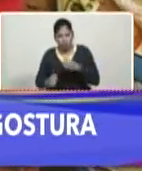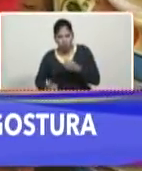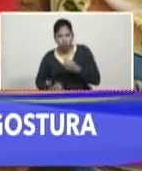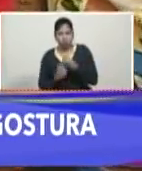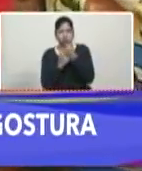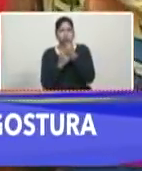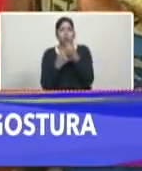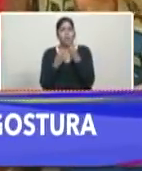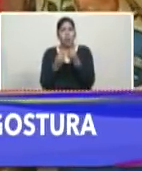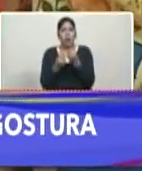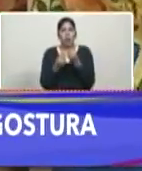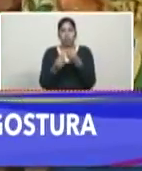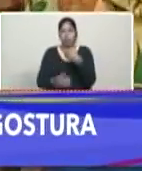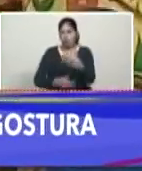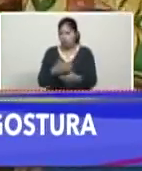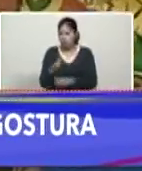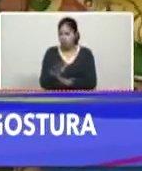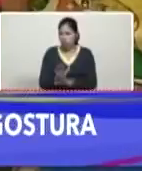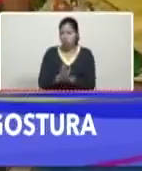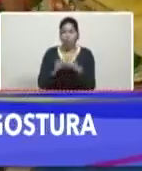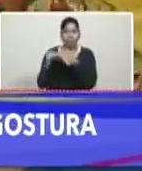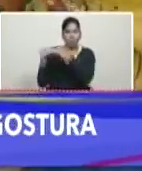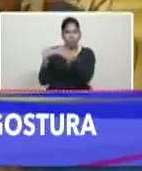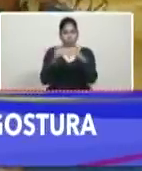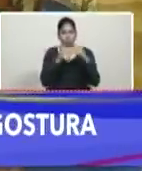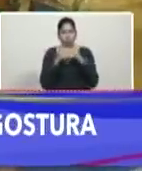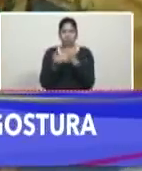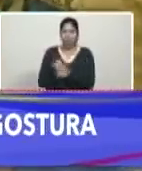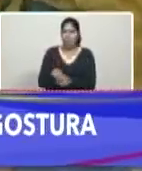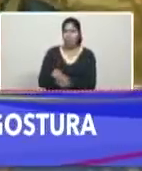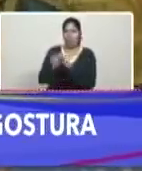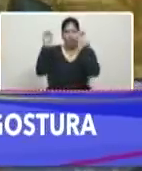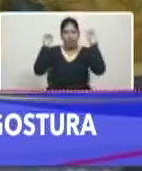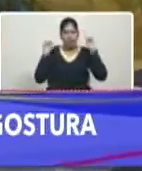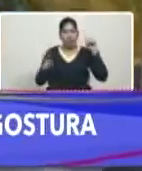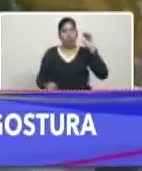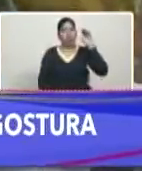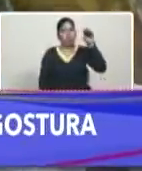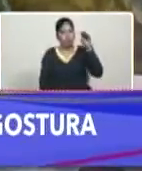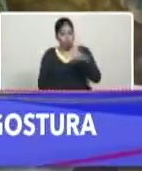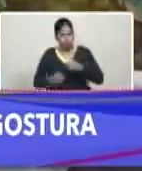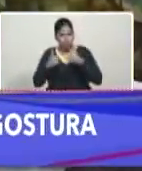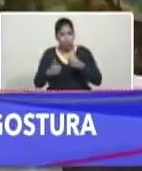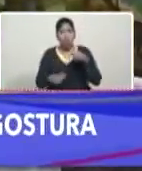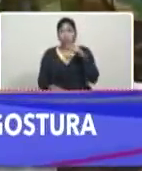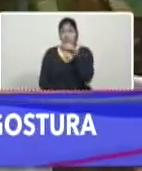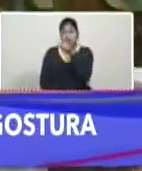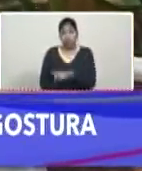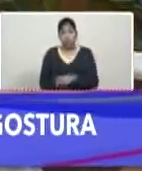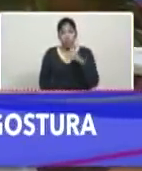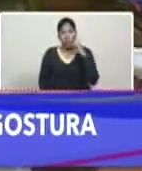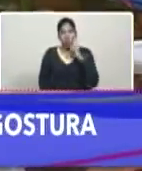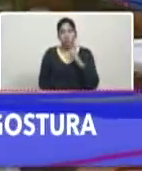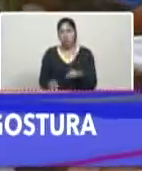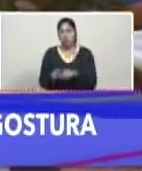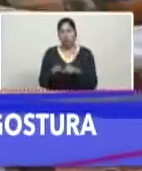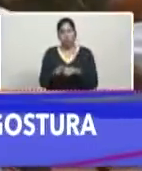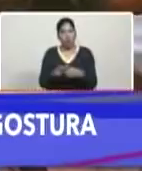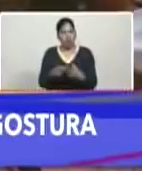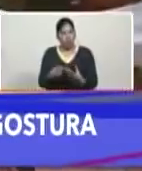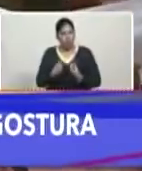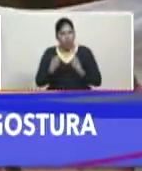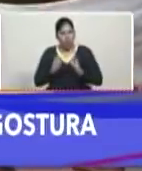futuro de libertad, de igualdad, de independencia. Esa es la historia para nosotros. Bolívar está vivo y está vivo